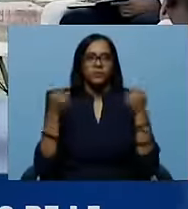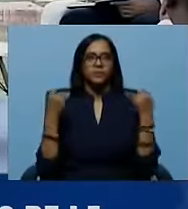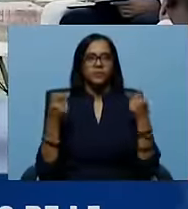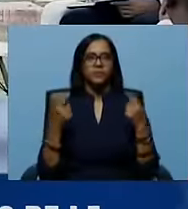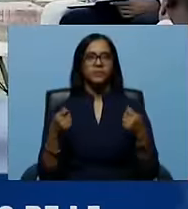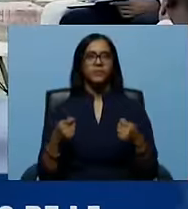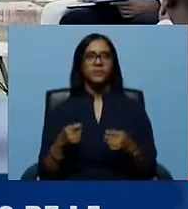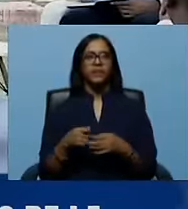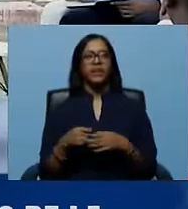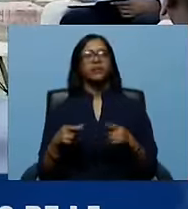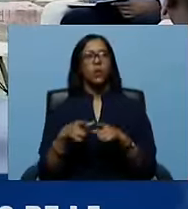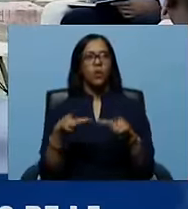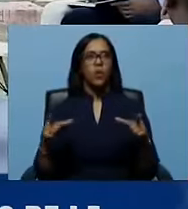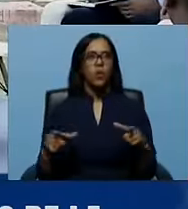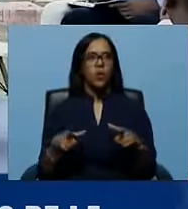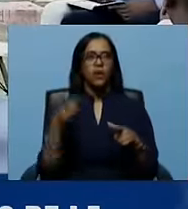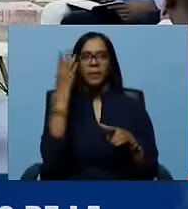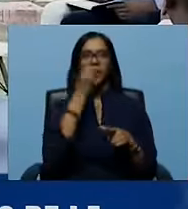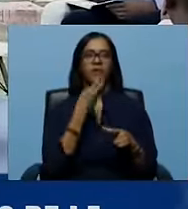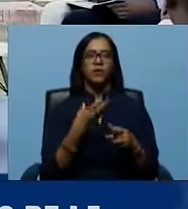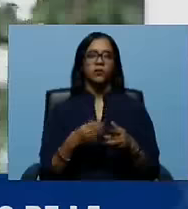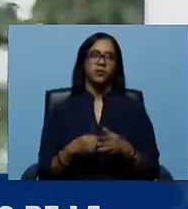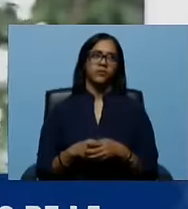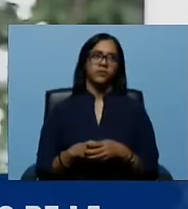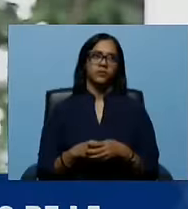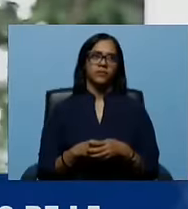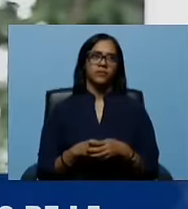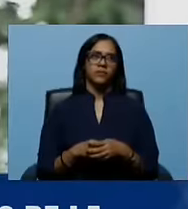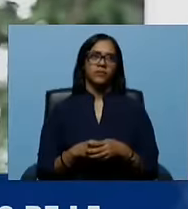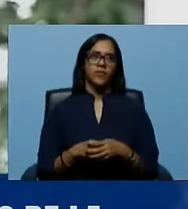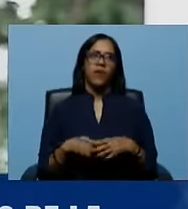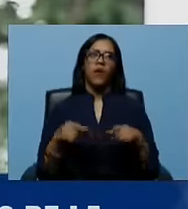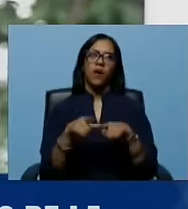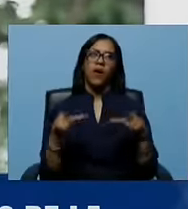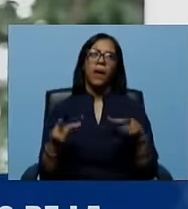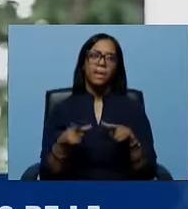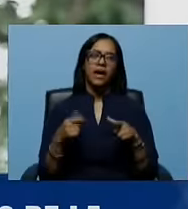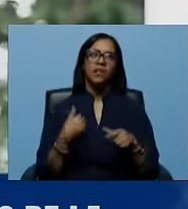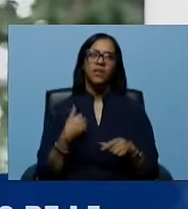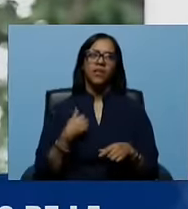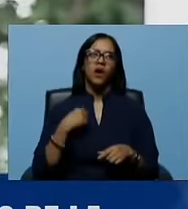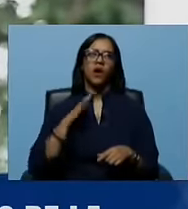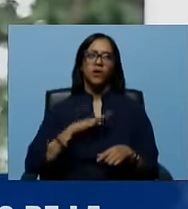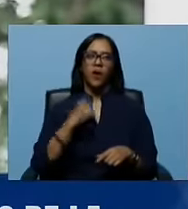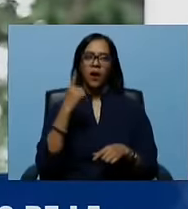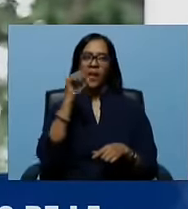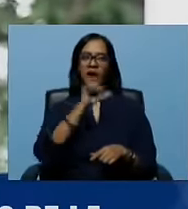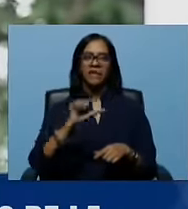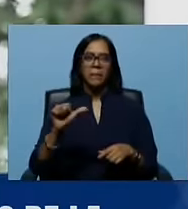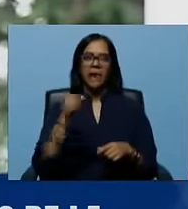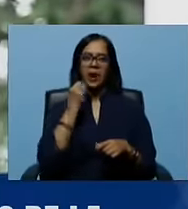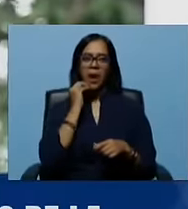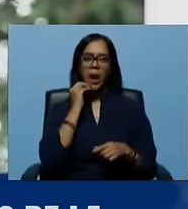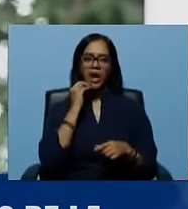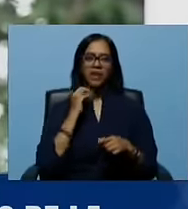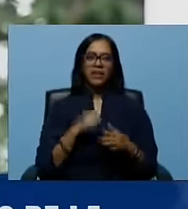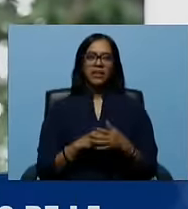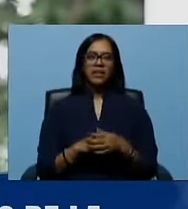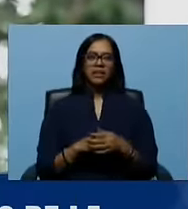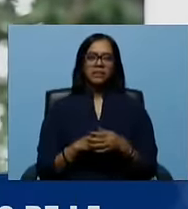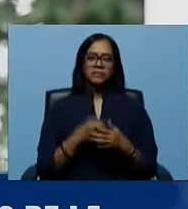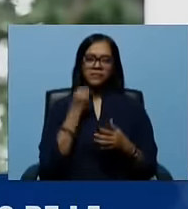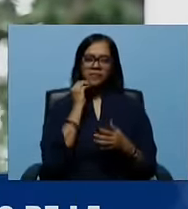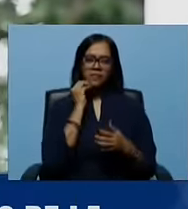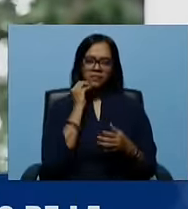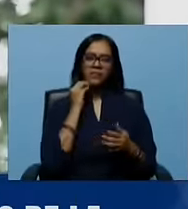Eso es un lugar maravilloso. Y es un espacio. Yo estuve hace una semana con la juventud, con los